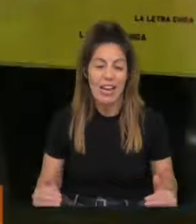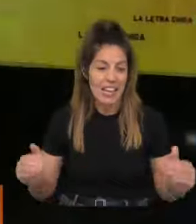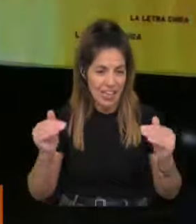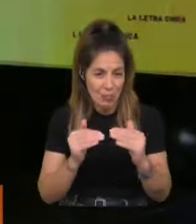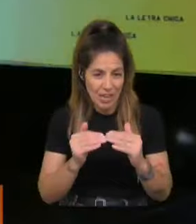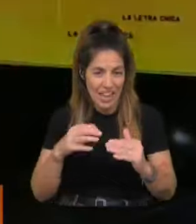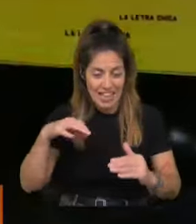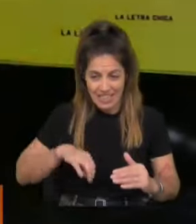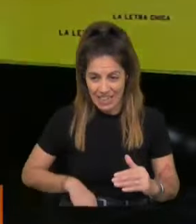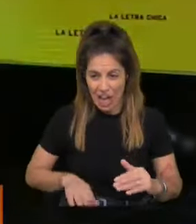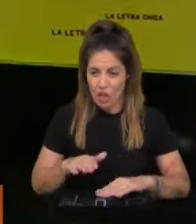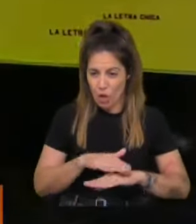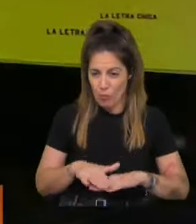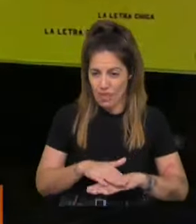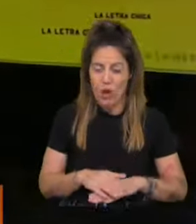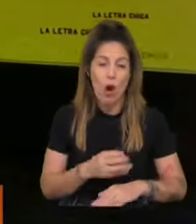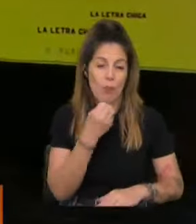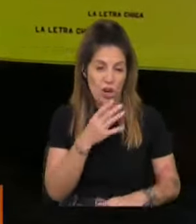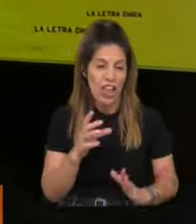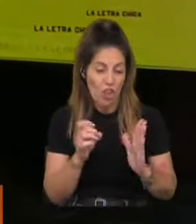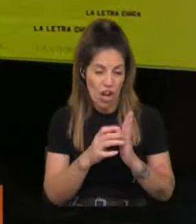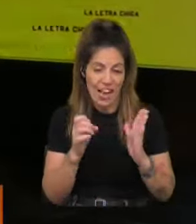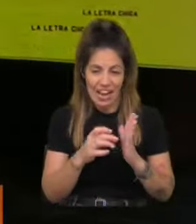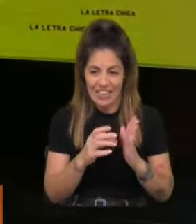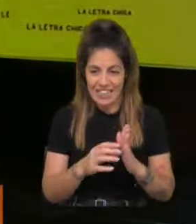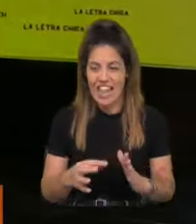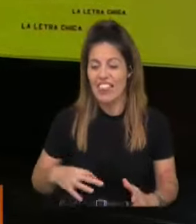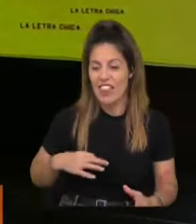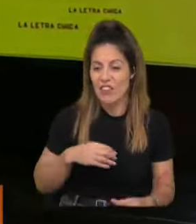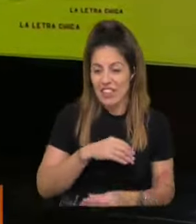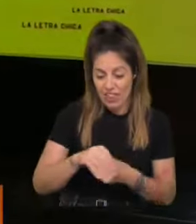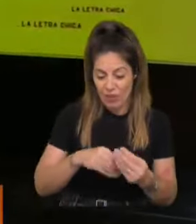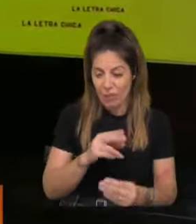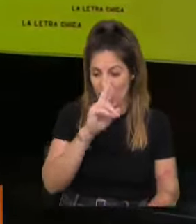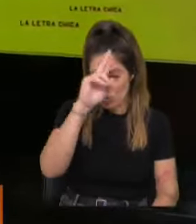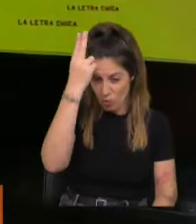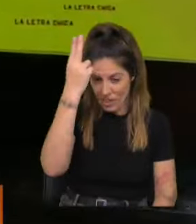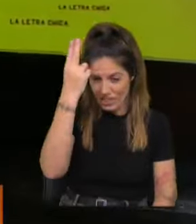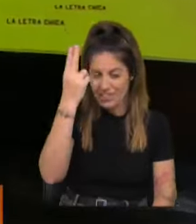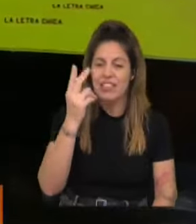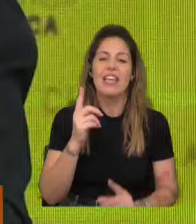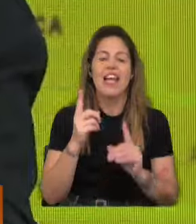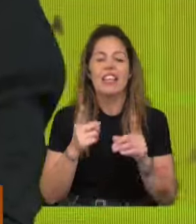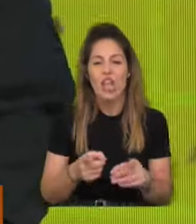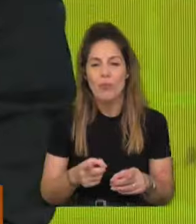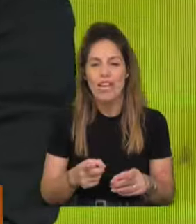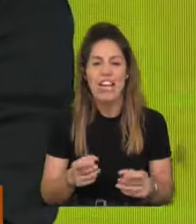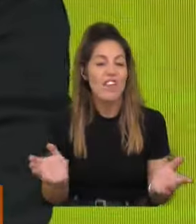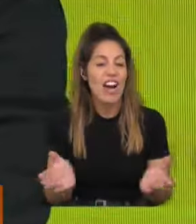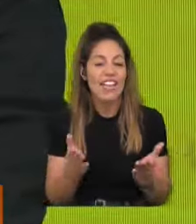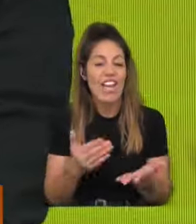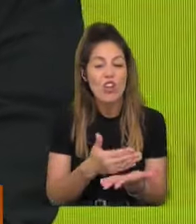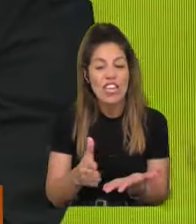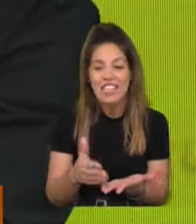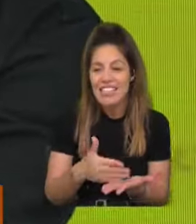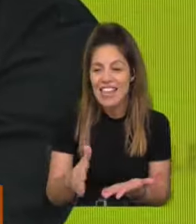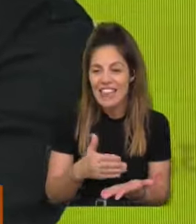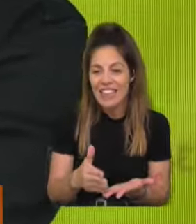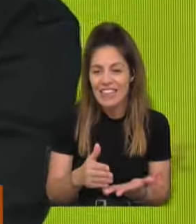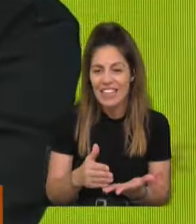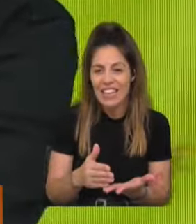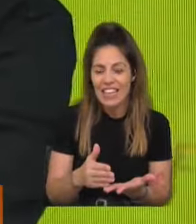nacional mejorando la calidad de vida de familias uruguayas de todo el país y eh le va a generar un excedente que va a